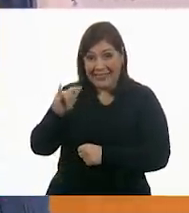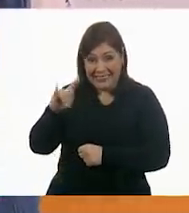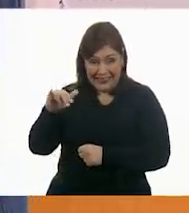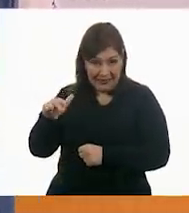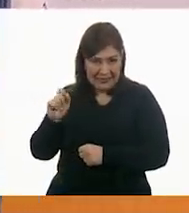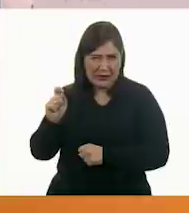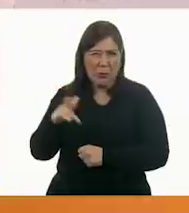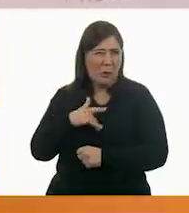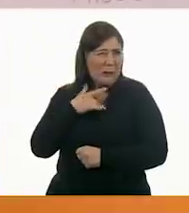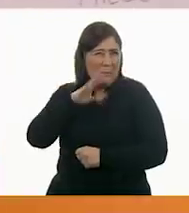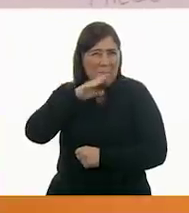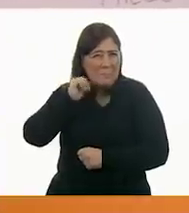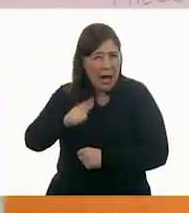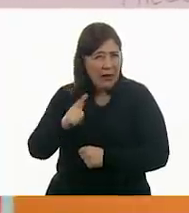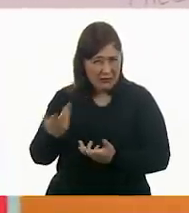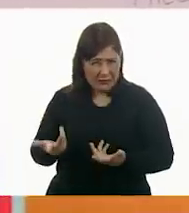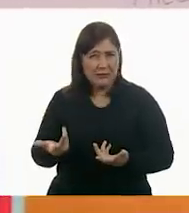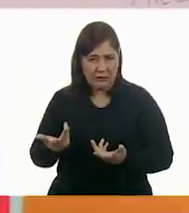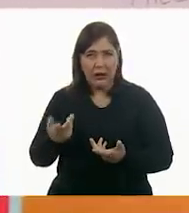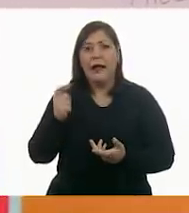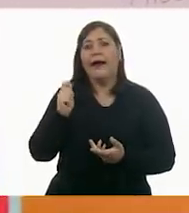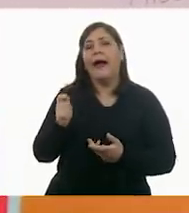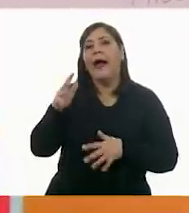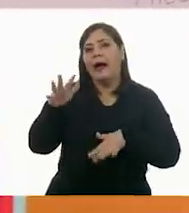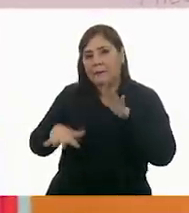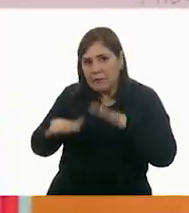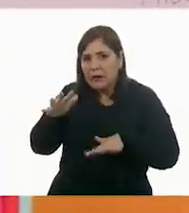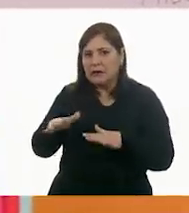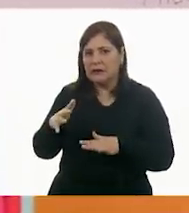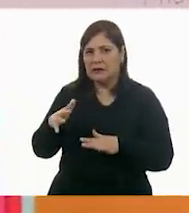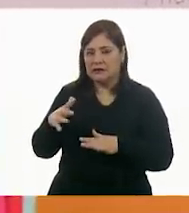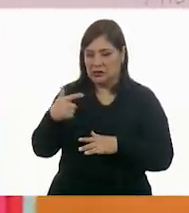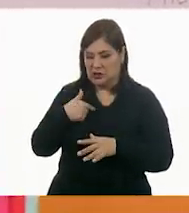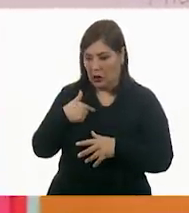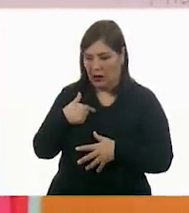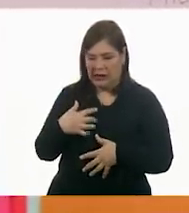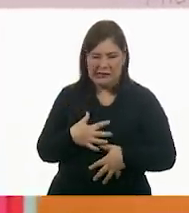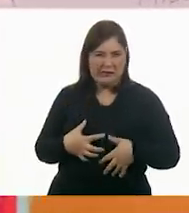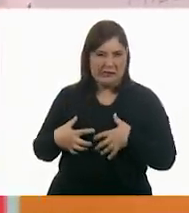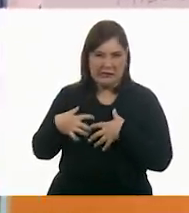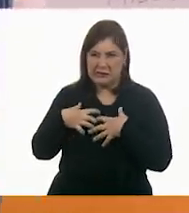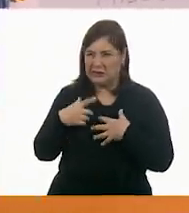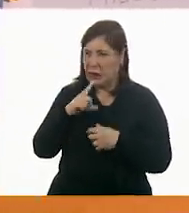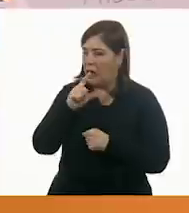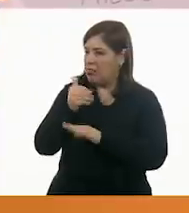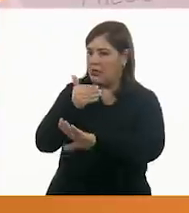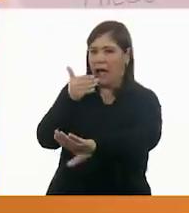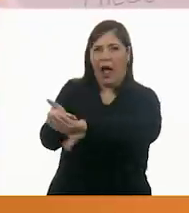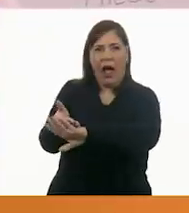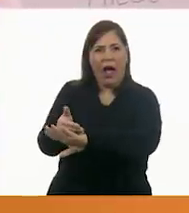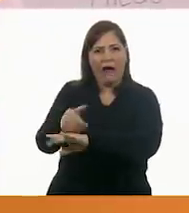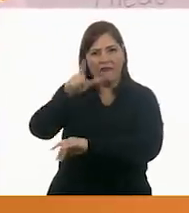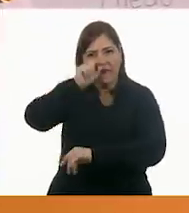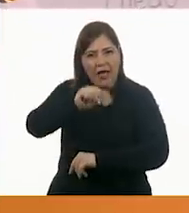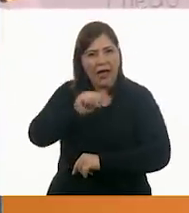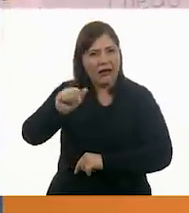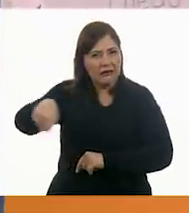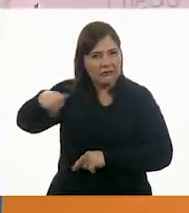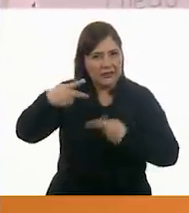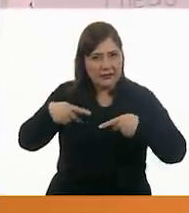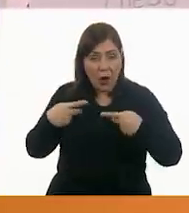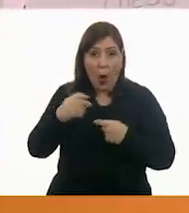ocasiones, por nuestra conducta, dañamos a los demás. O hasta nosotros mismos. ¿Ok?